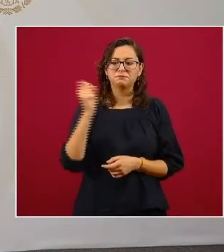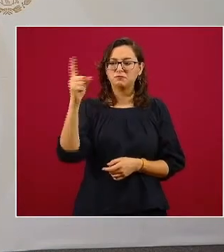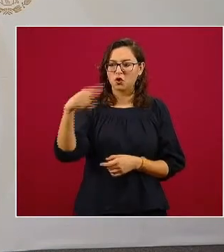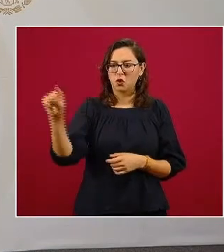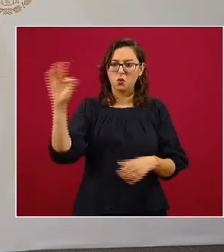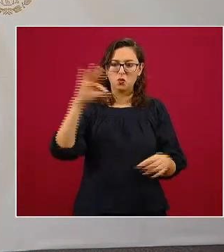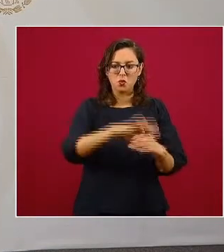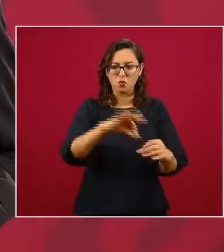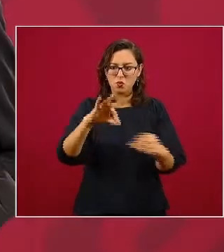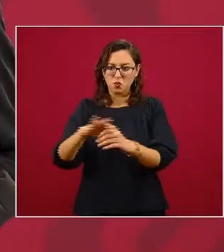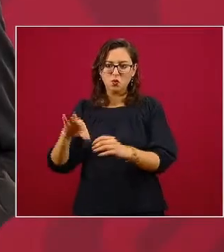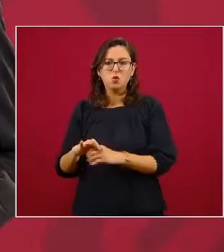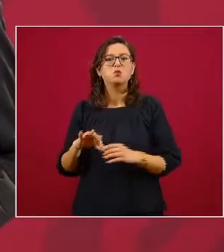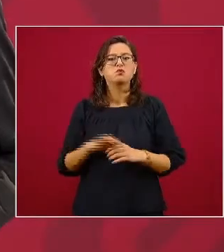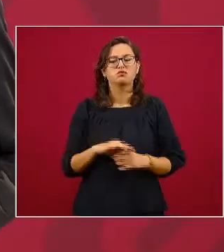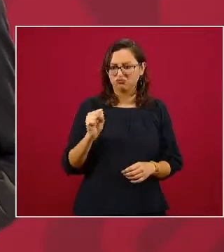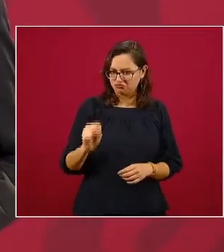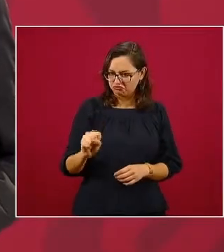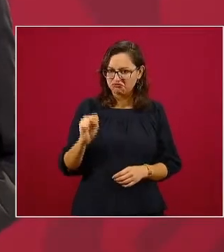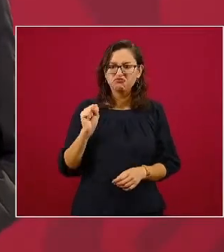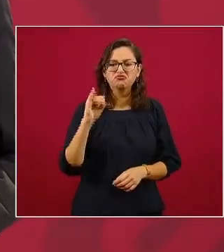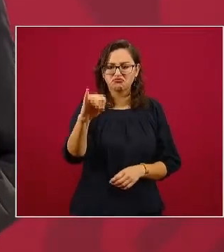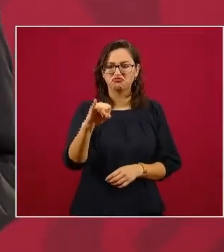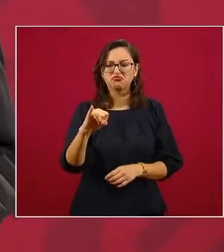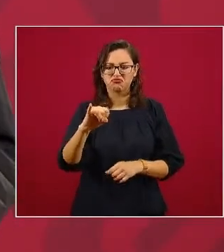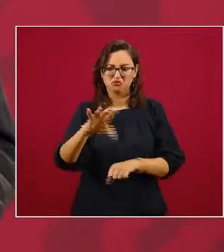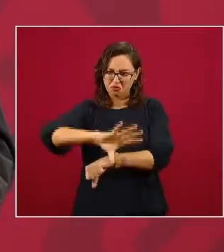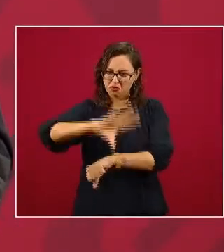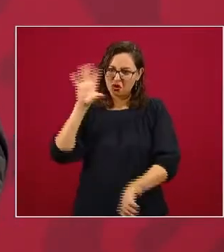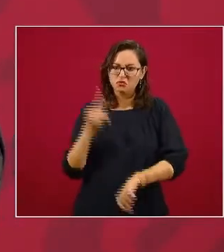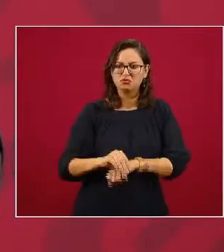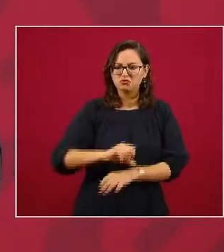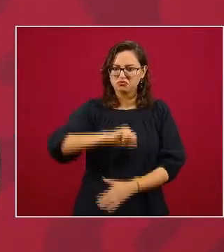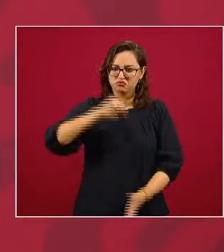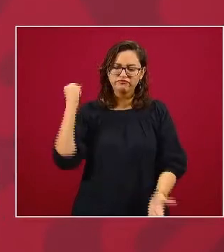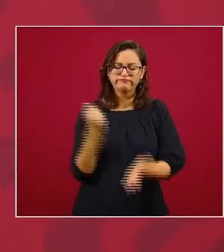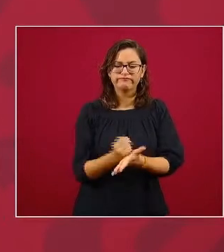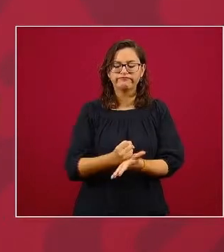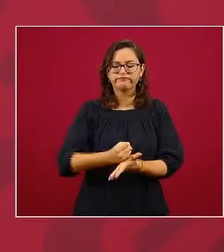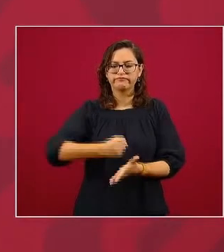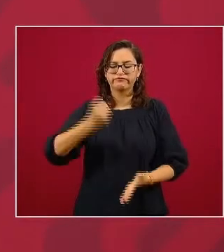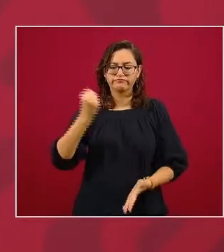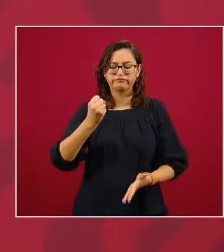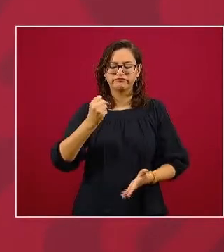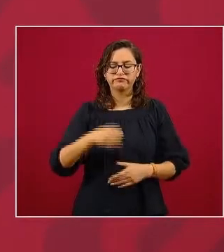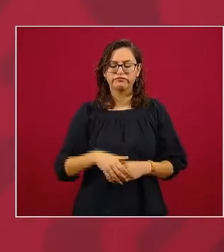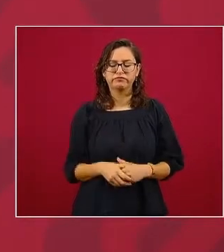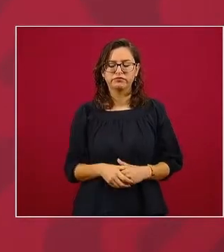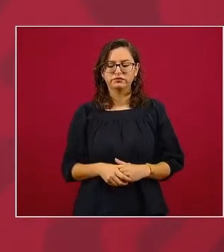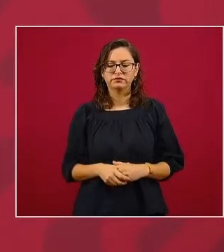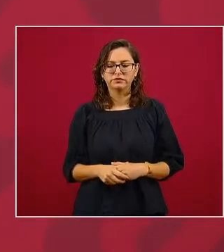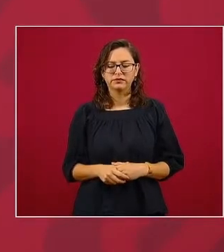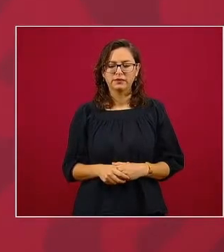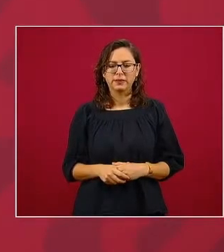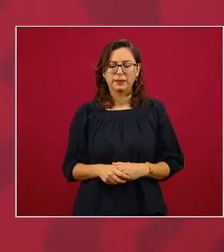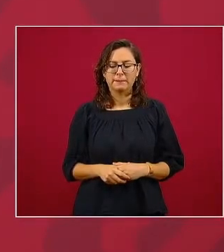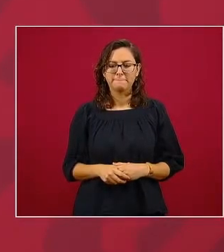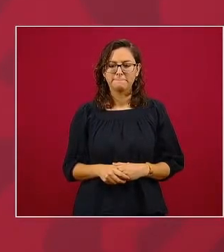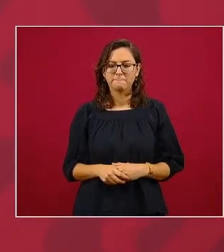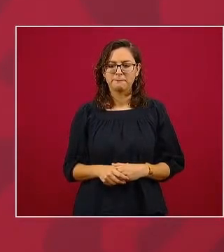para que se hiciese, se llevara a cabo esta